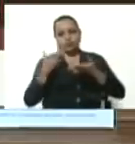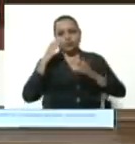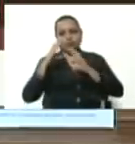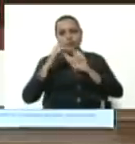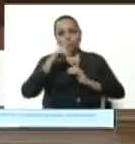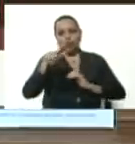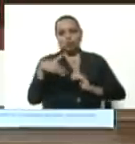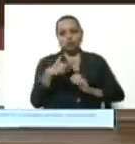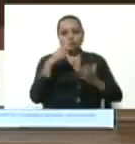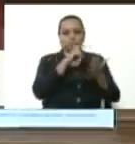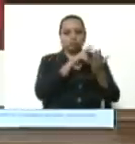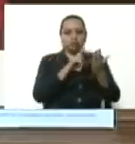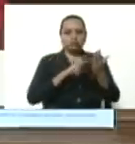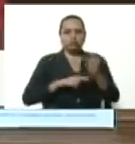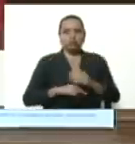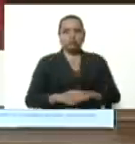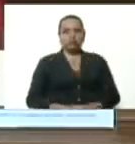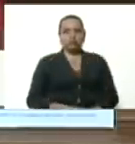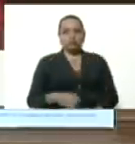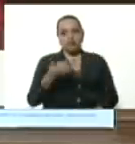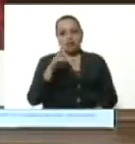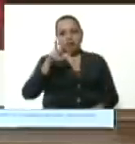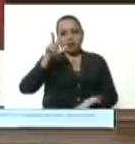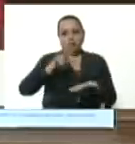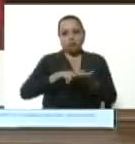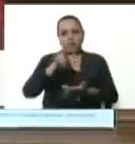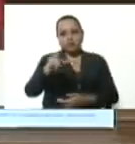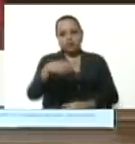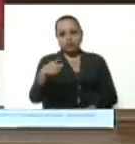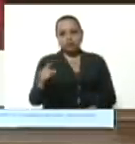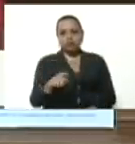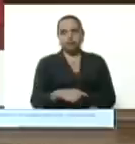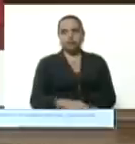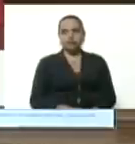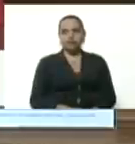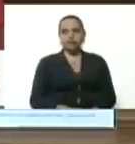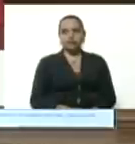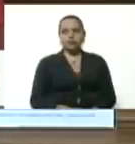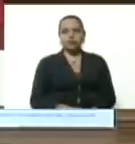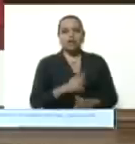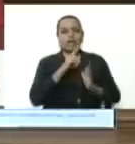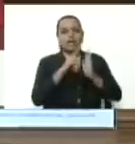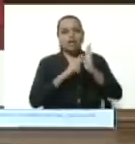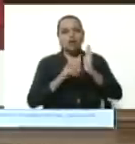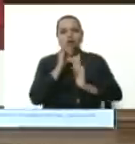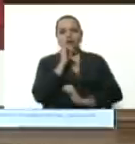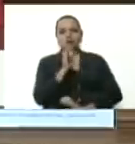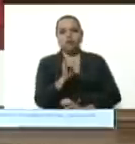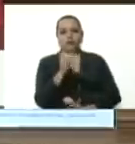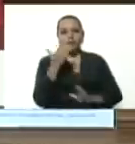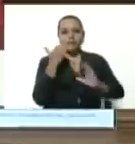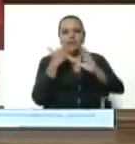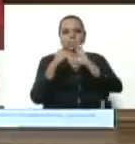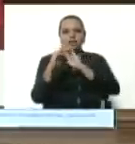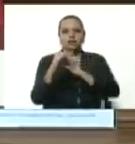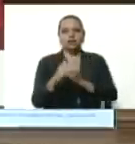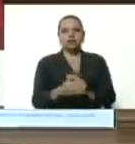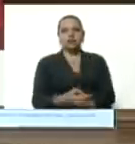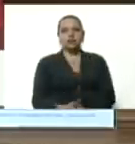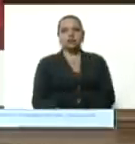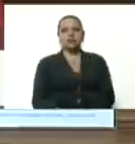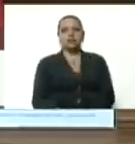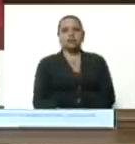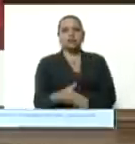la leemos. Y leo aquí y la aprobamos. Leo aquí el informe enviado por Raúl Pacheco